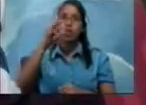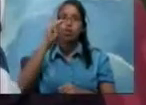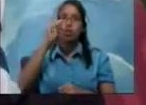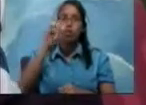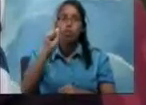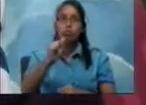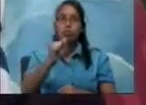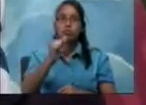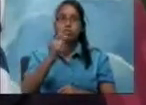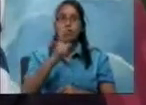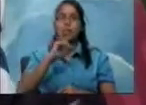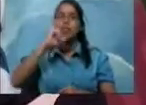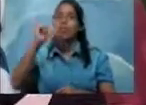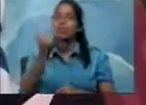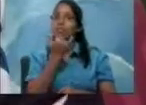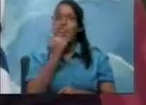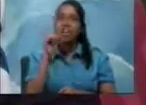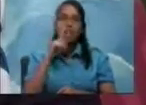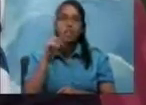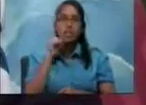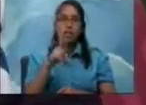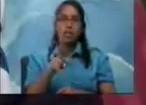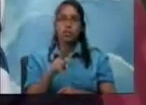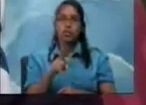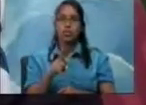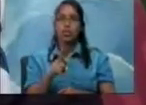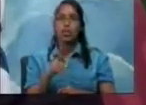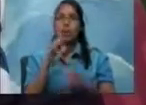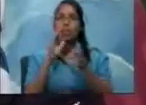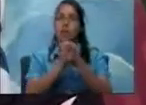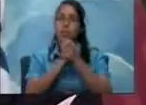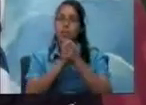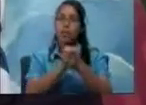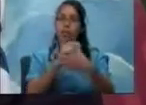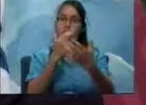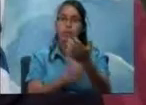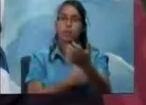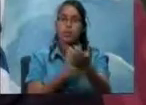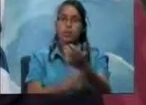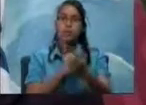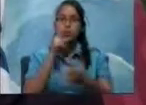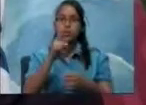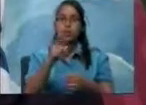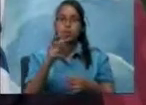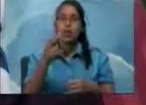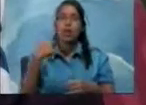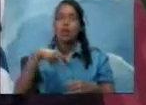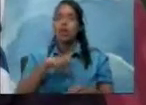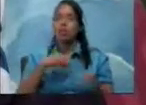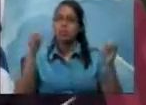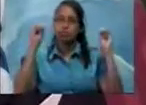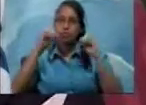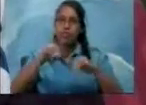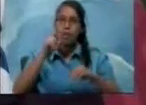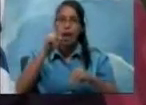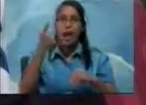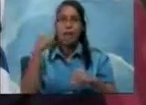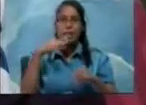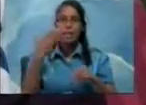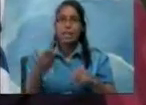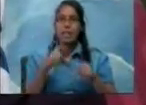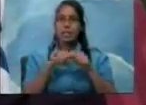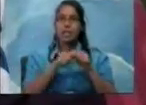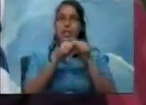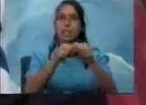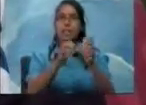iscariote Así que hermano Amigo usted que no ha sintonizado Hay que seguir a